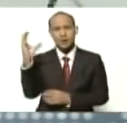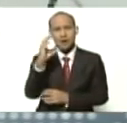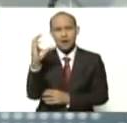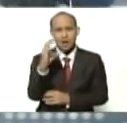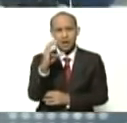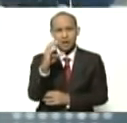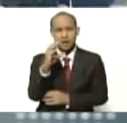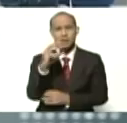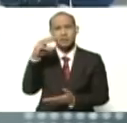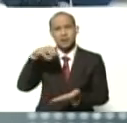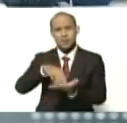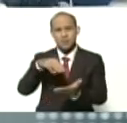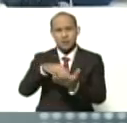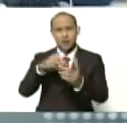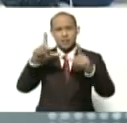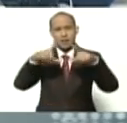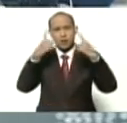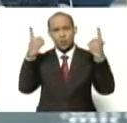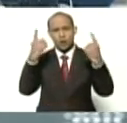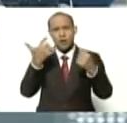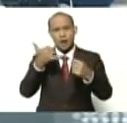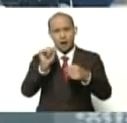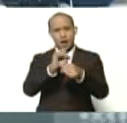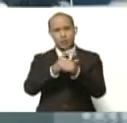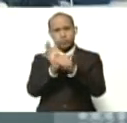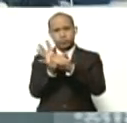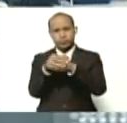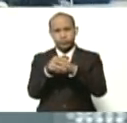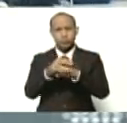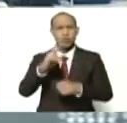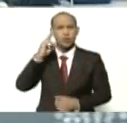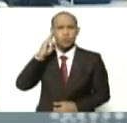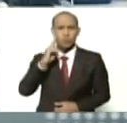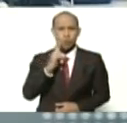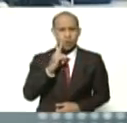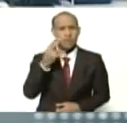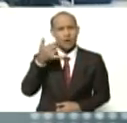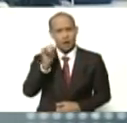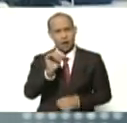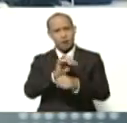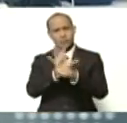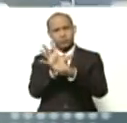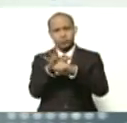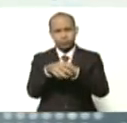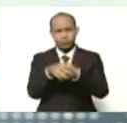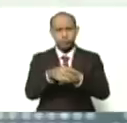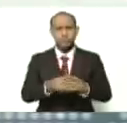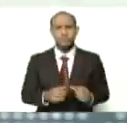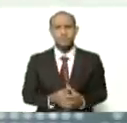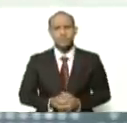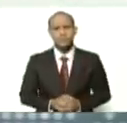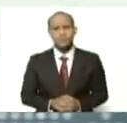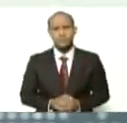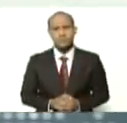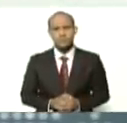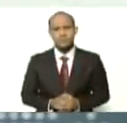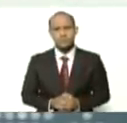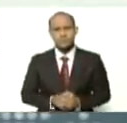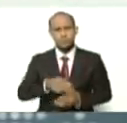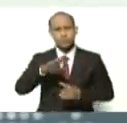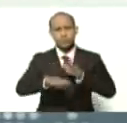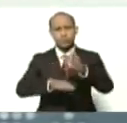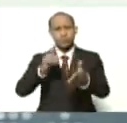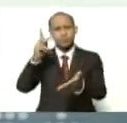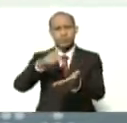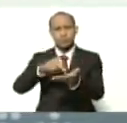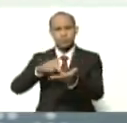miranda y la guaira en bolívar está bastante avanzada la llegada